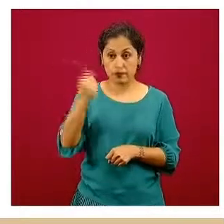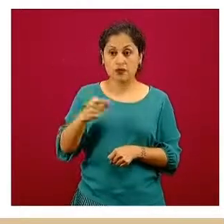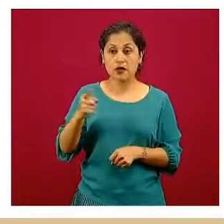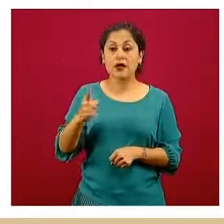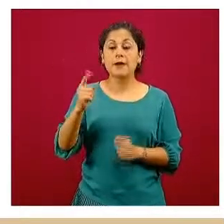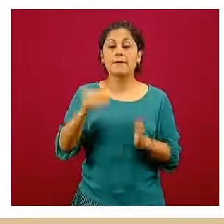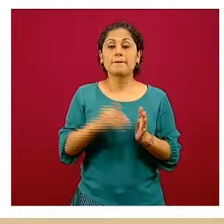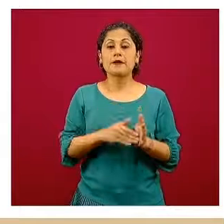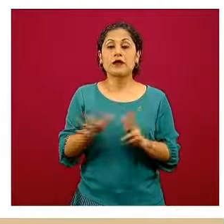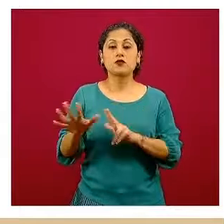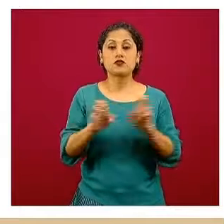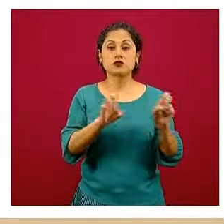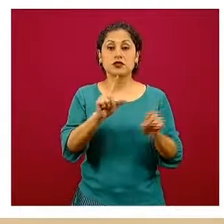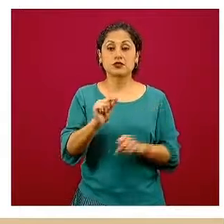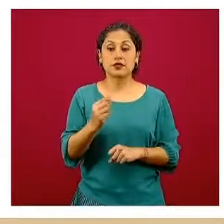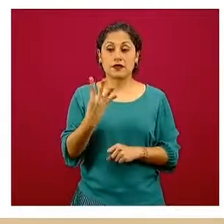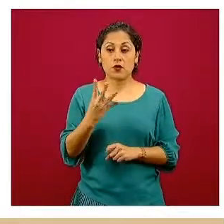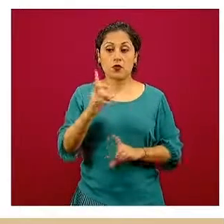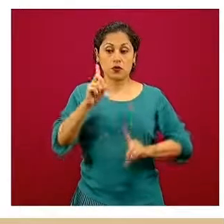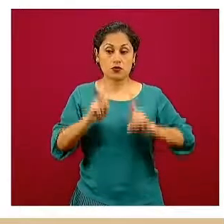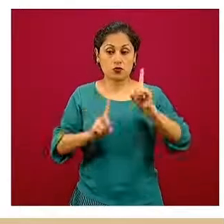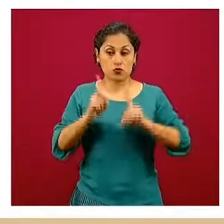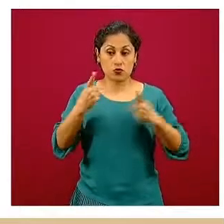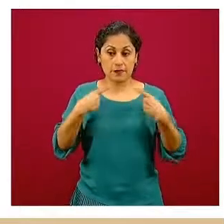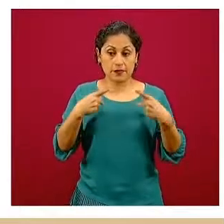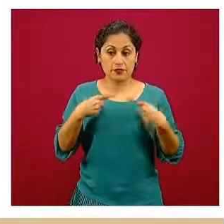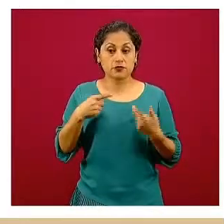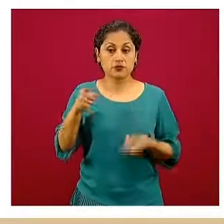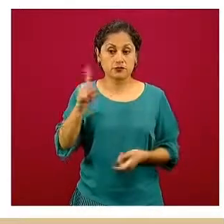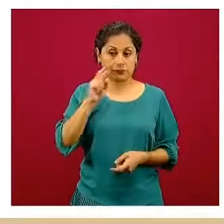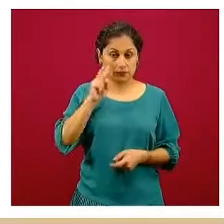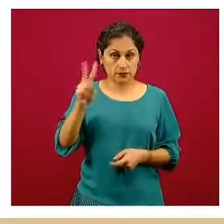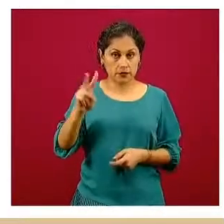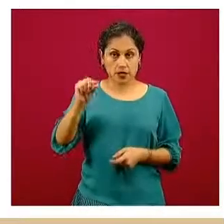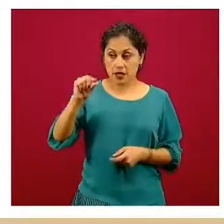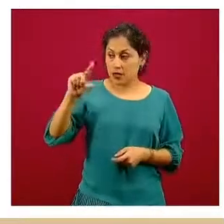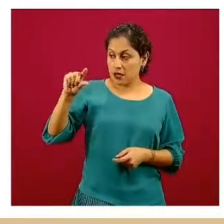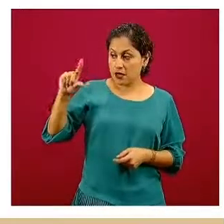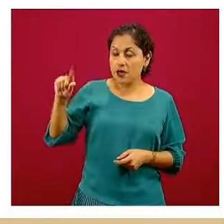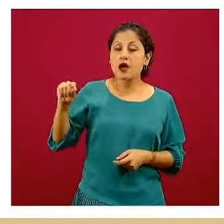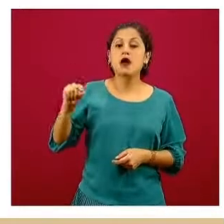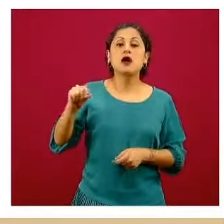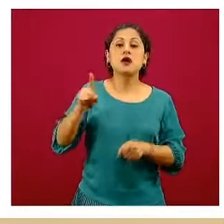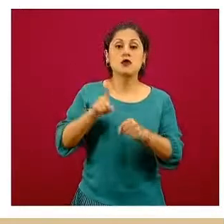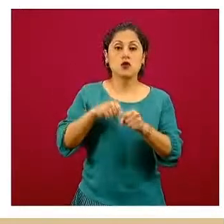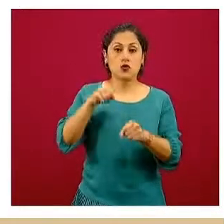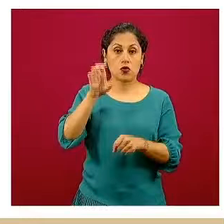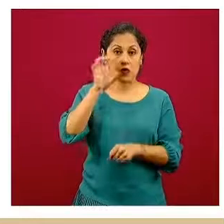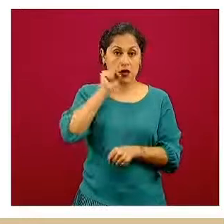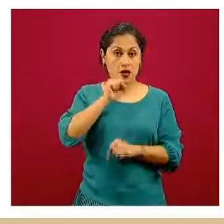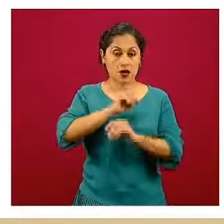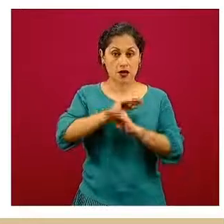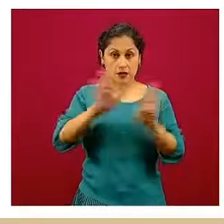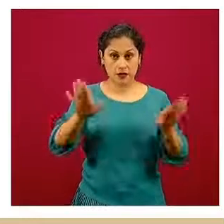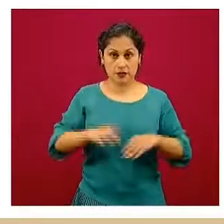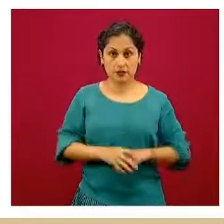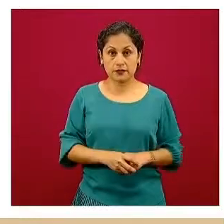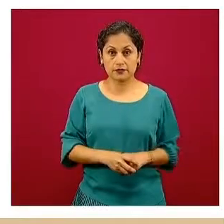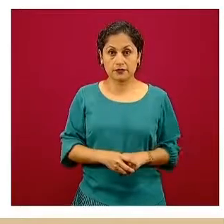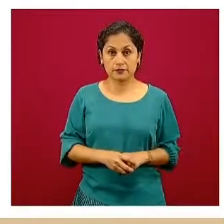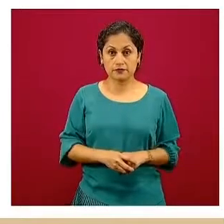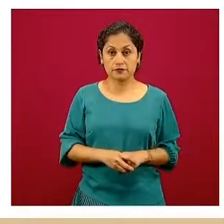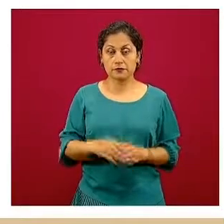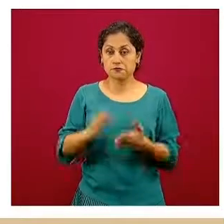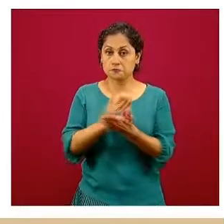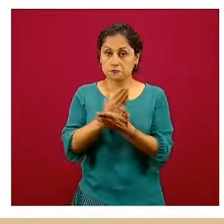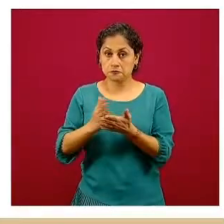1.874 defunciones sospechosas, pueden ustedes notarlas en el color naranja claro, y vemos que su distribución